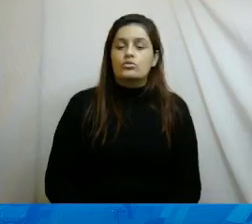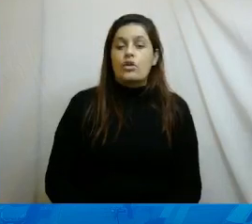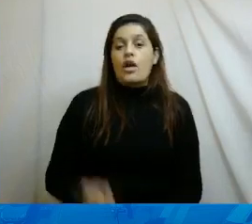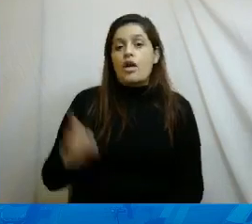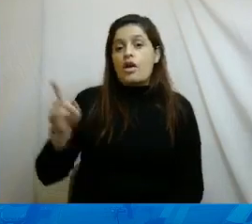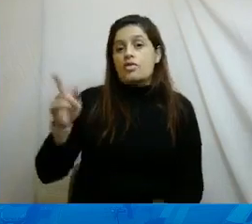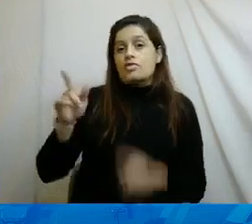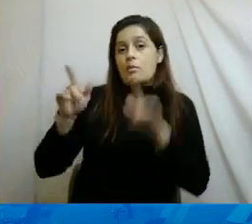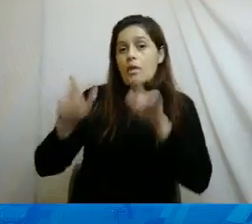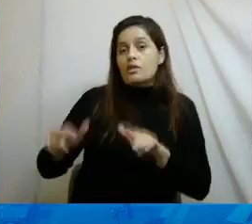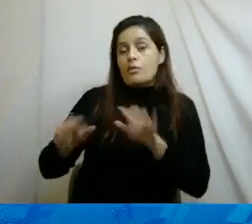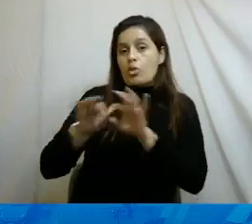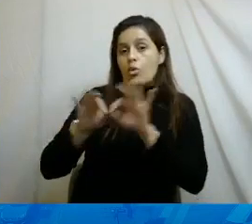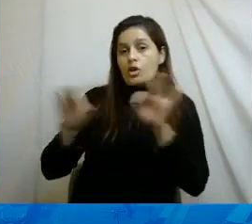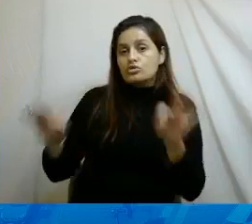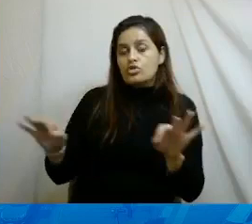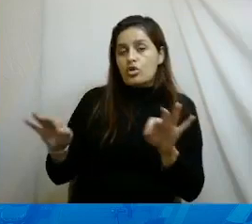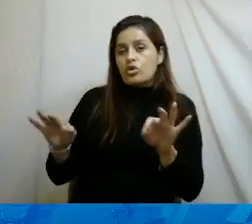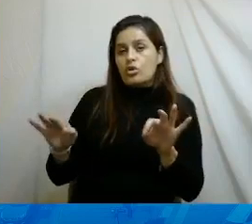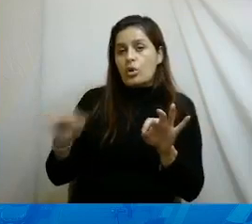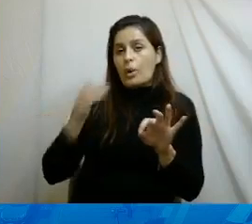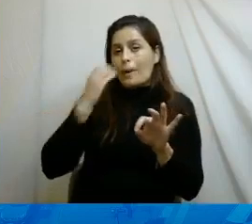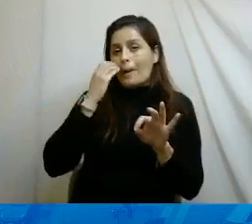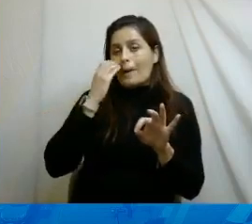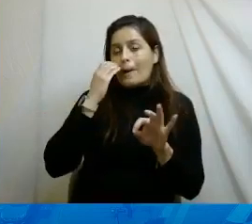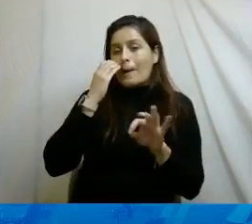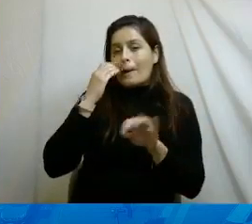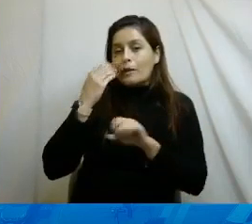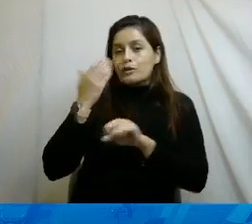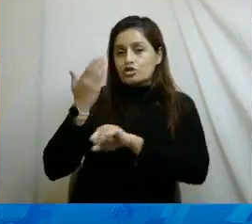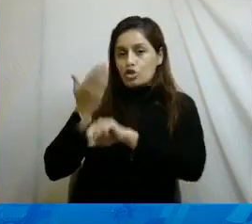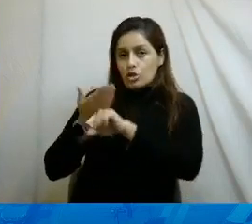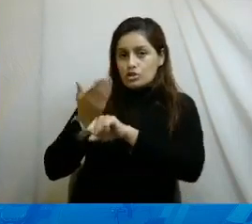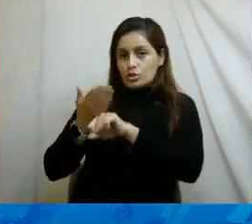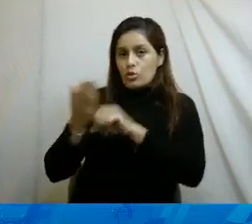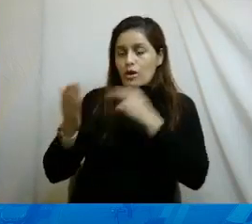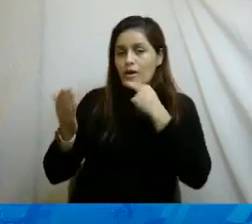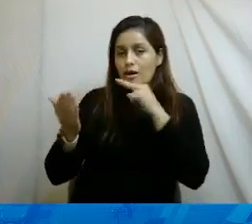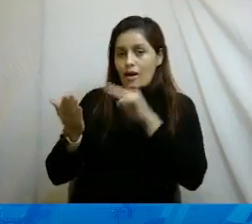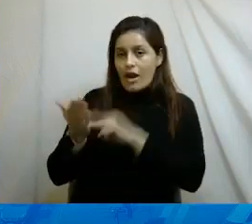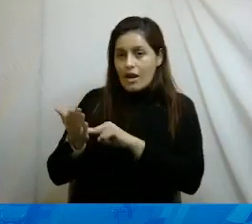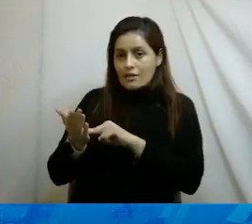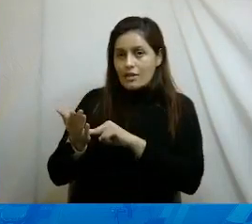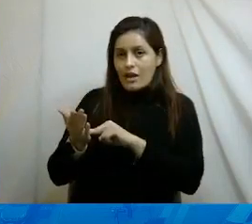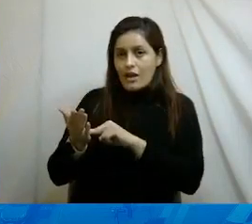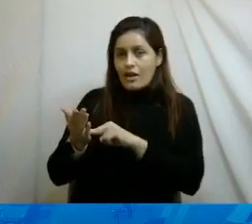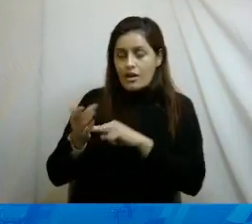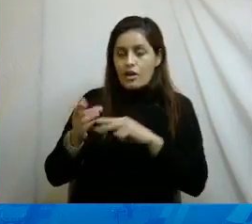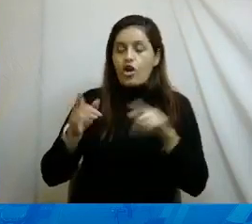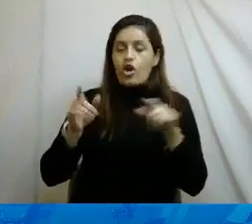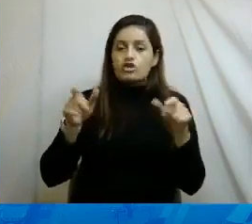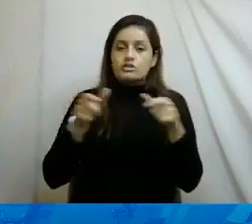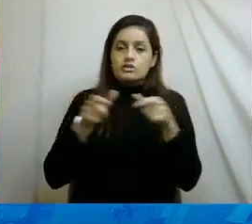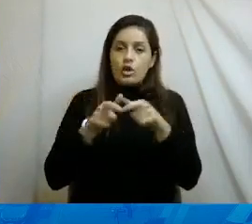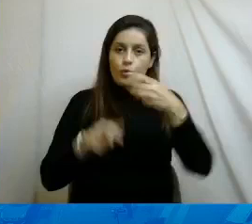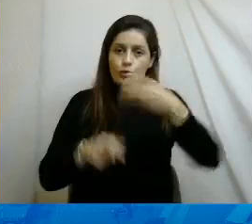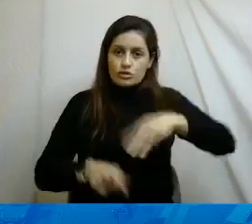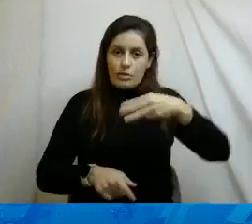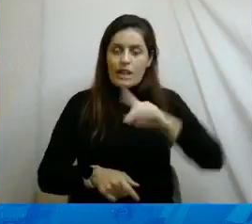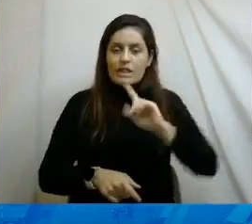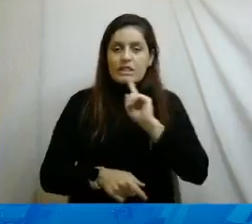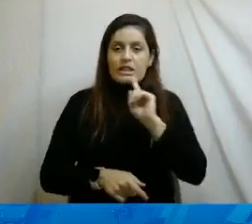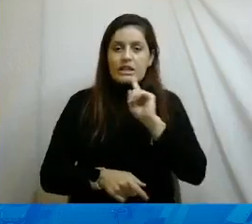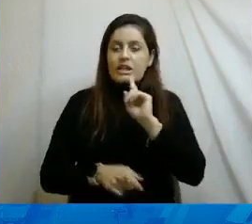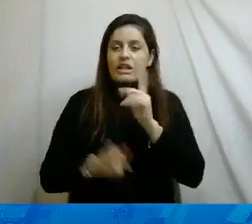educación, porque entiendo que la solicitud, de hecho, la carta para estar presente en este consejo tiene relación